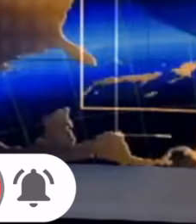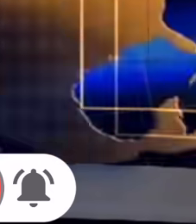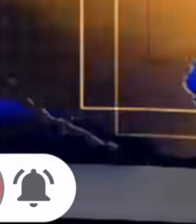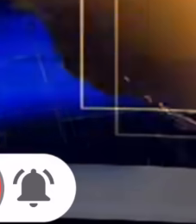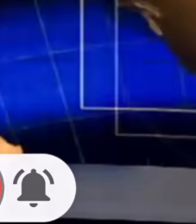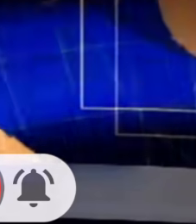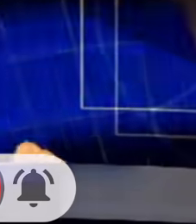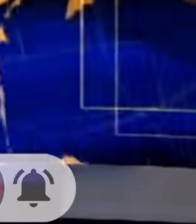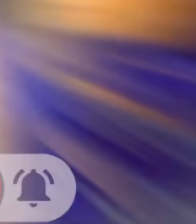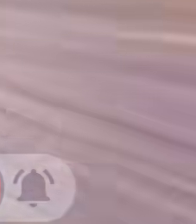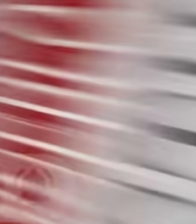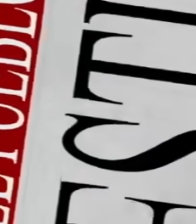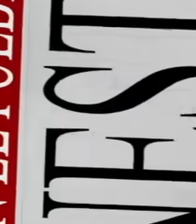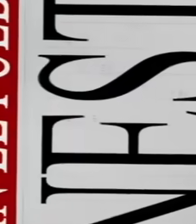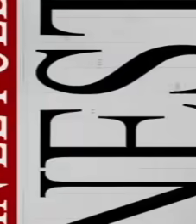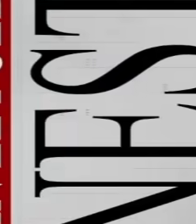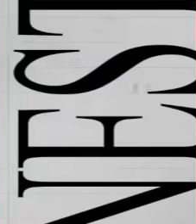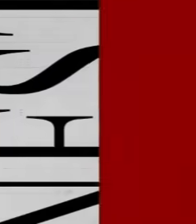las notificaciones